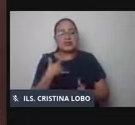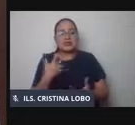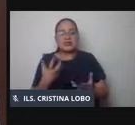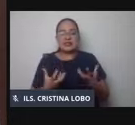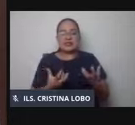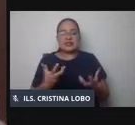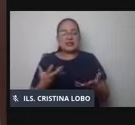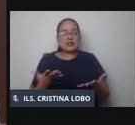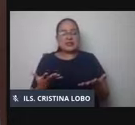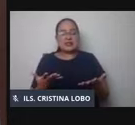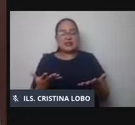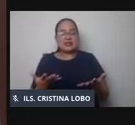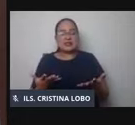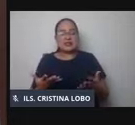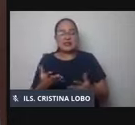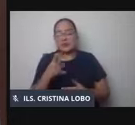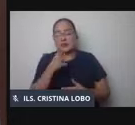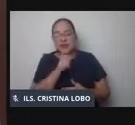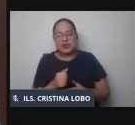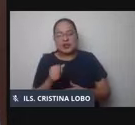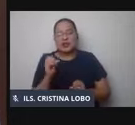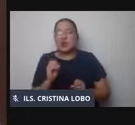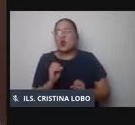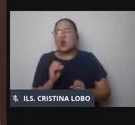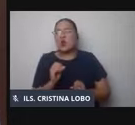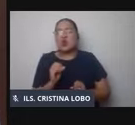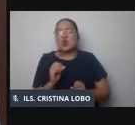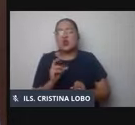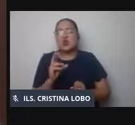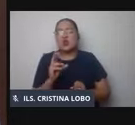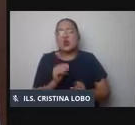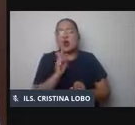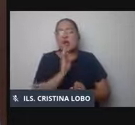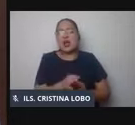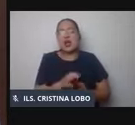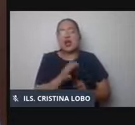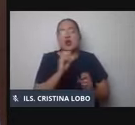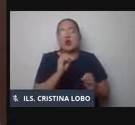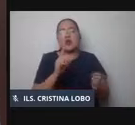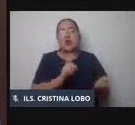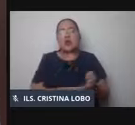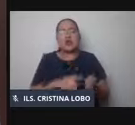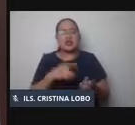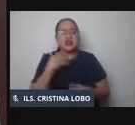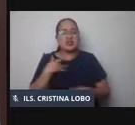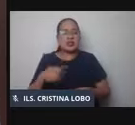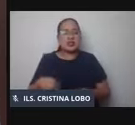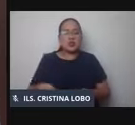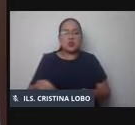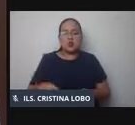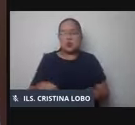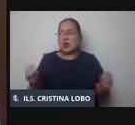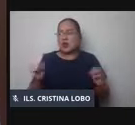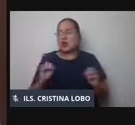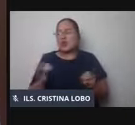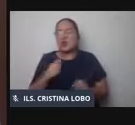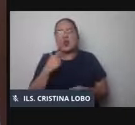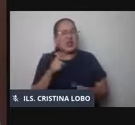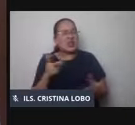no nos permitimos o la culpa hace que no tengamos ganas de hacer